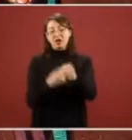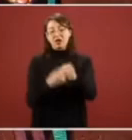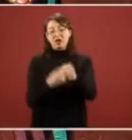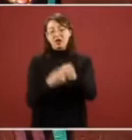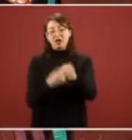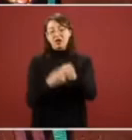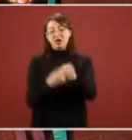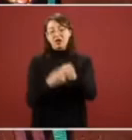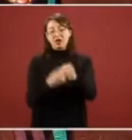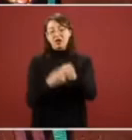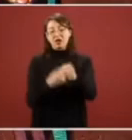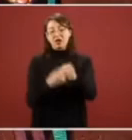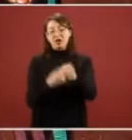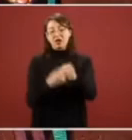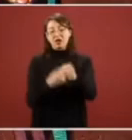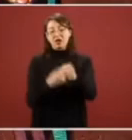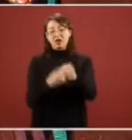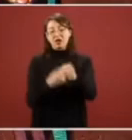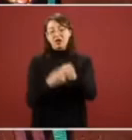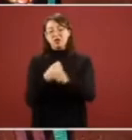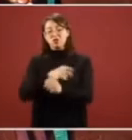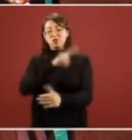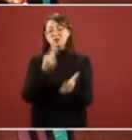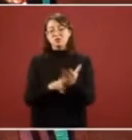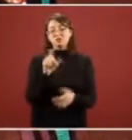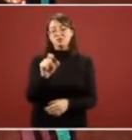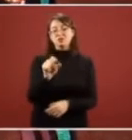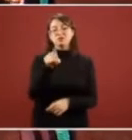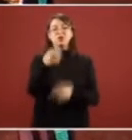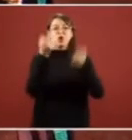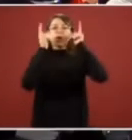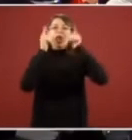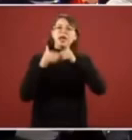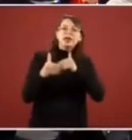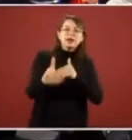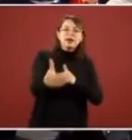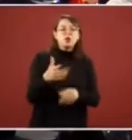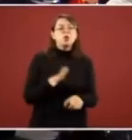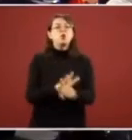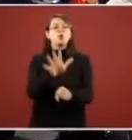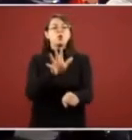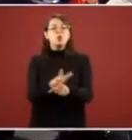personal level what his purposes are for this year. Que